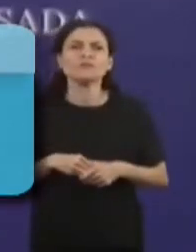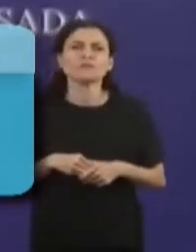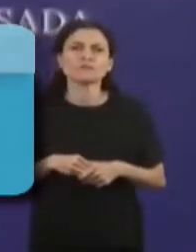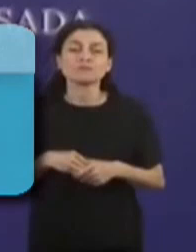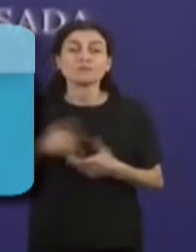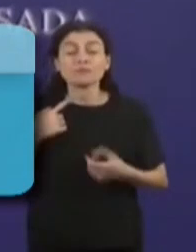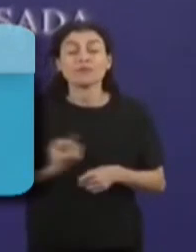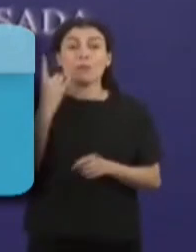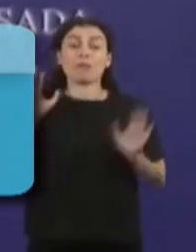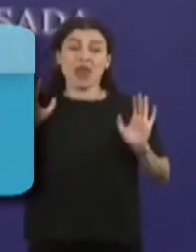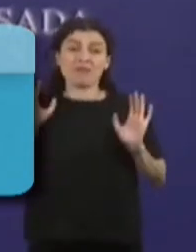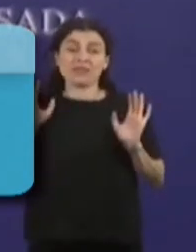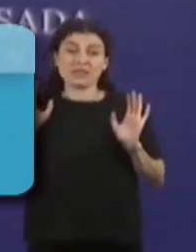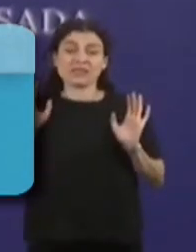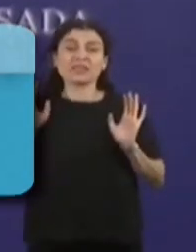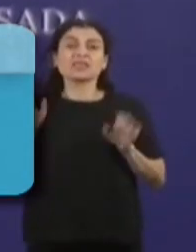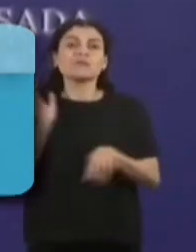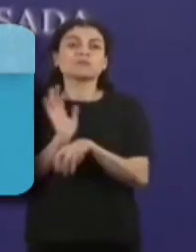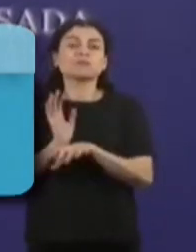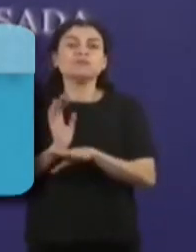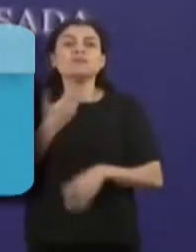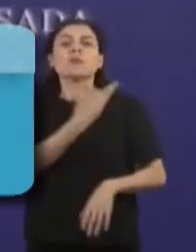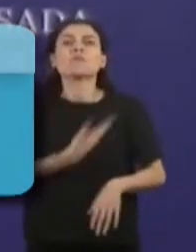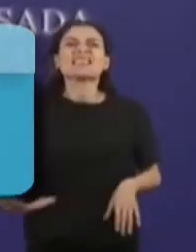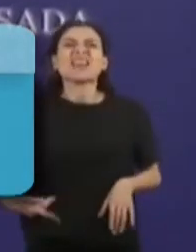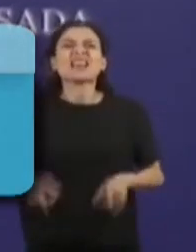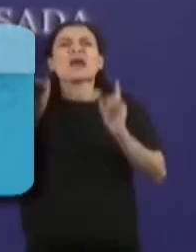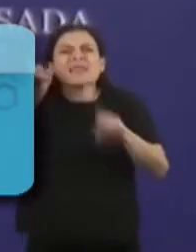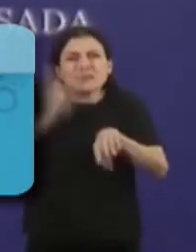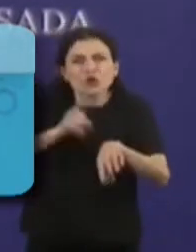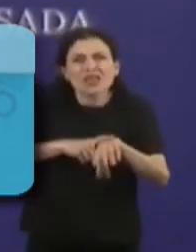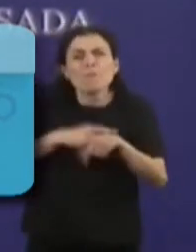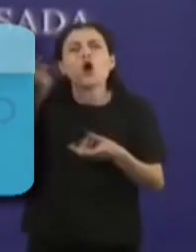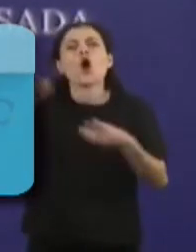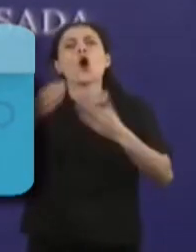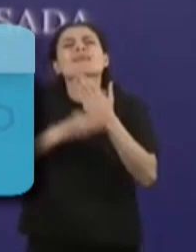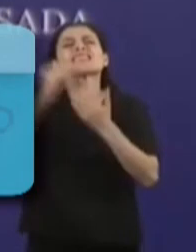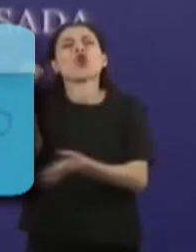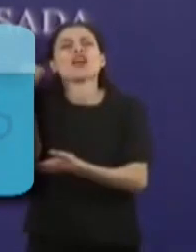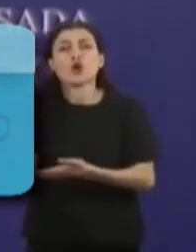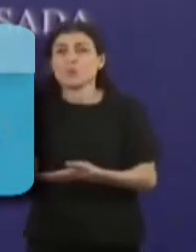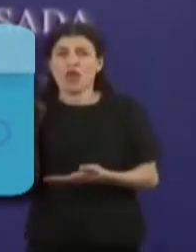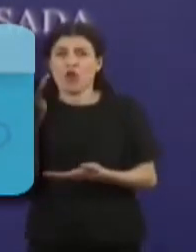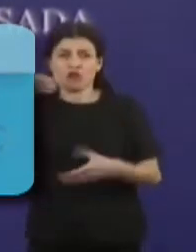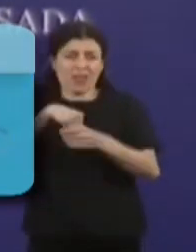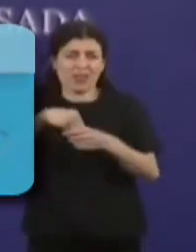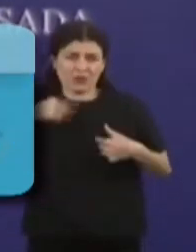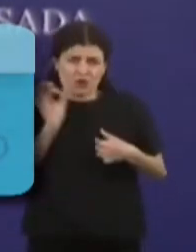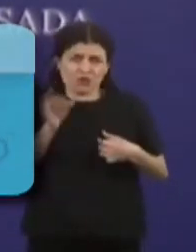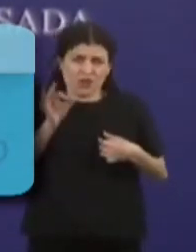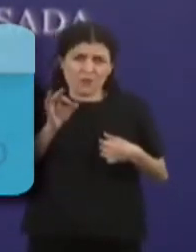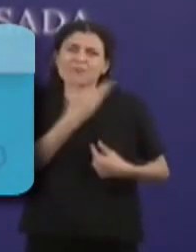es la primera vez que hay un presidente ministro de Economía. El presidente está